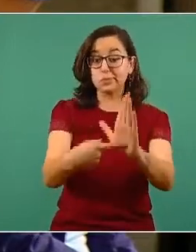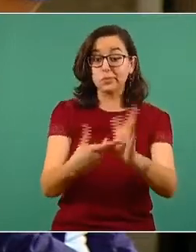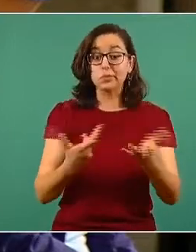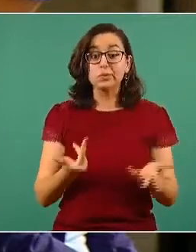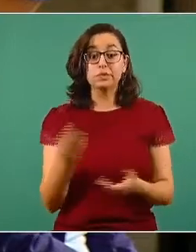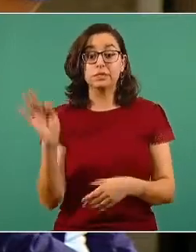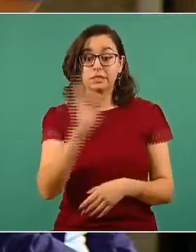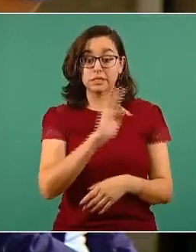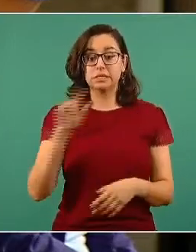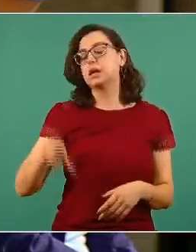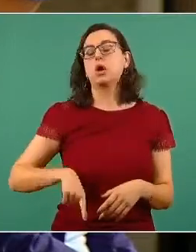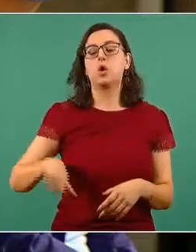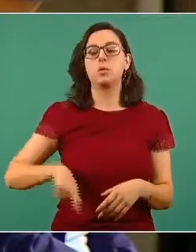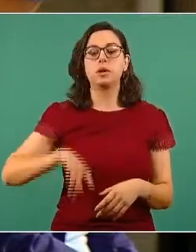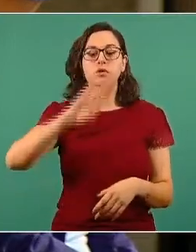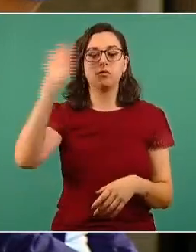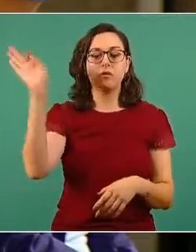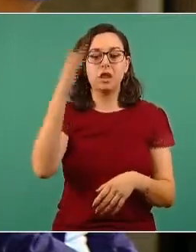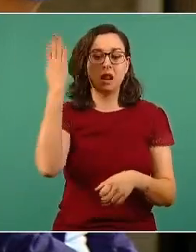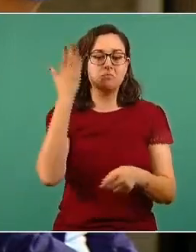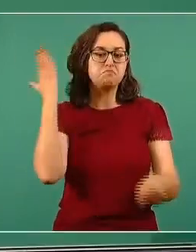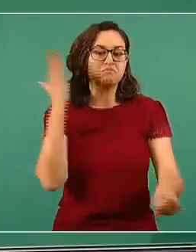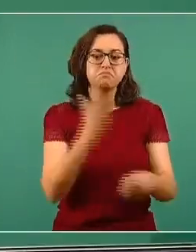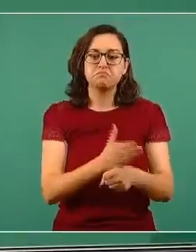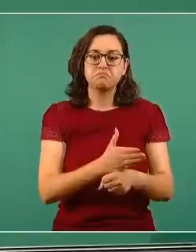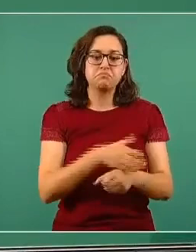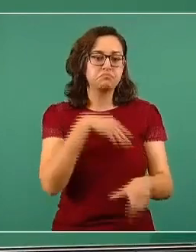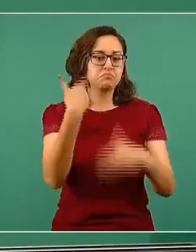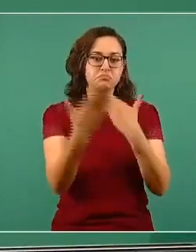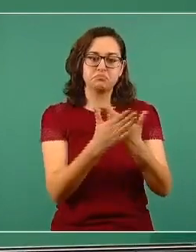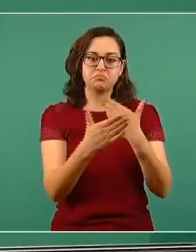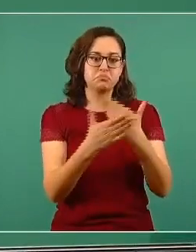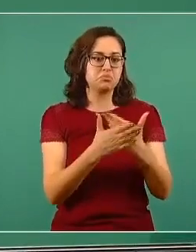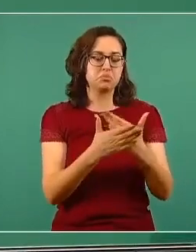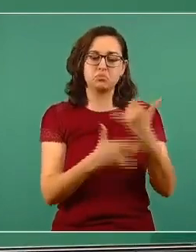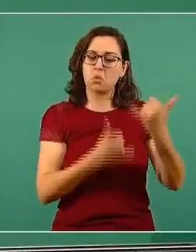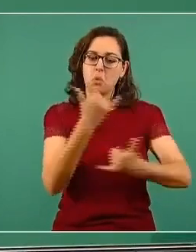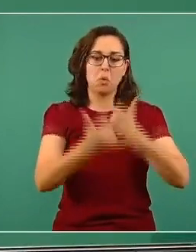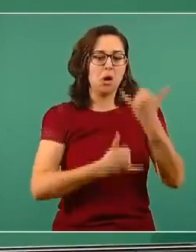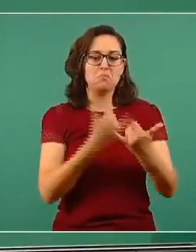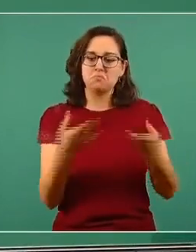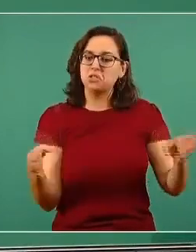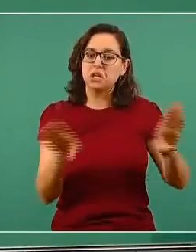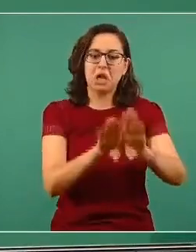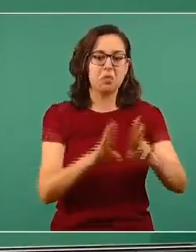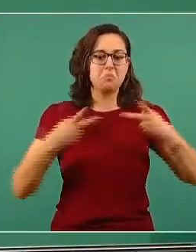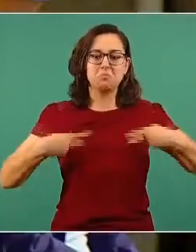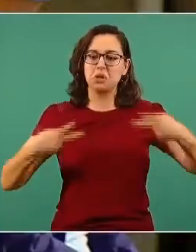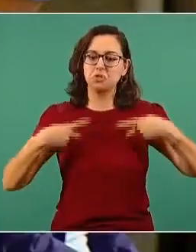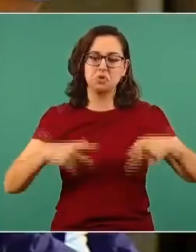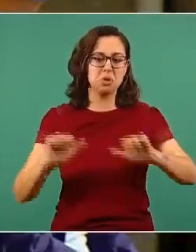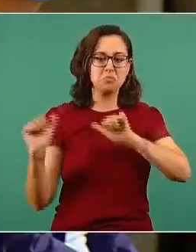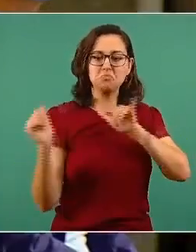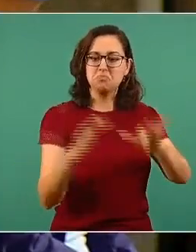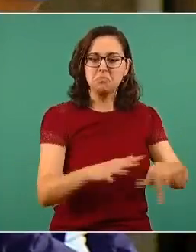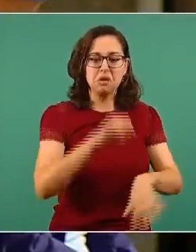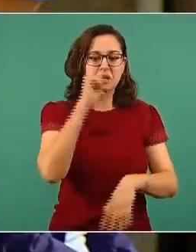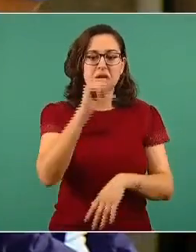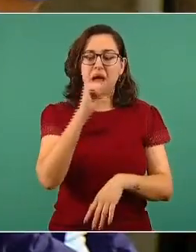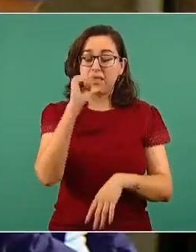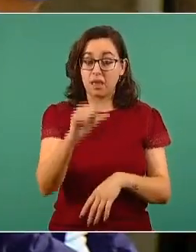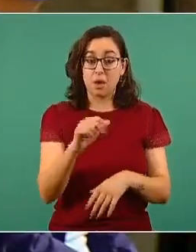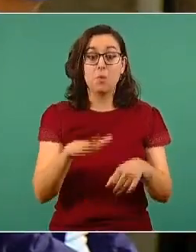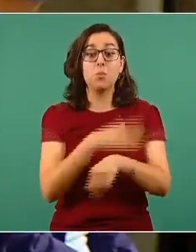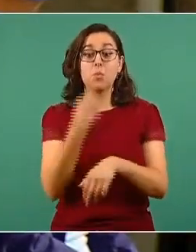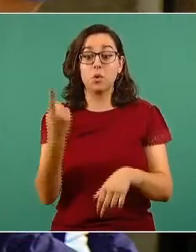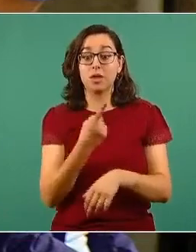sanción como que se juega a puerta cerrada en caso de que Pachuca juegue la final, igual que sirva como ejemplo para los otros clubes, porque también